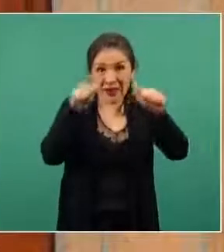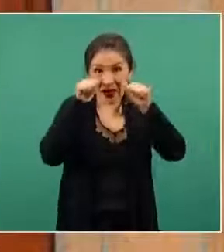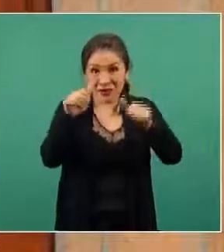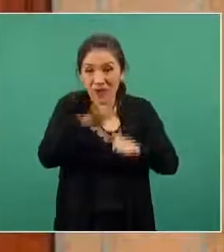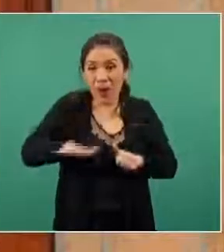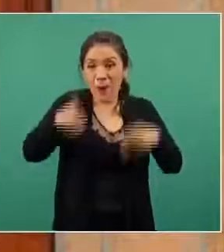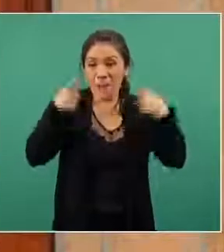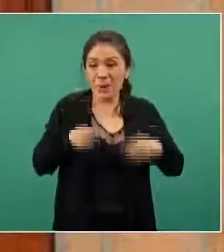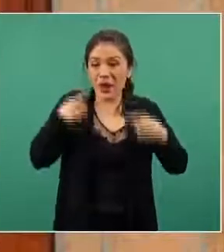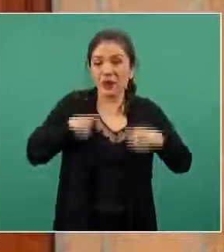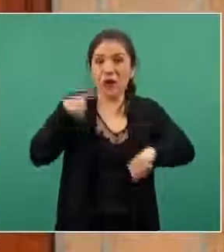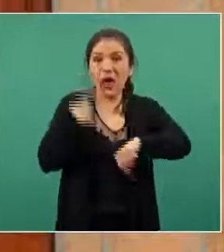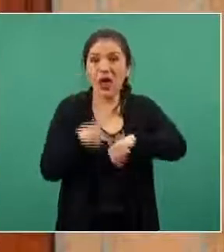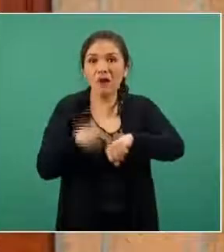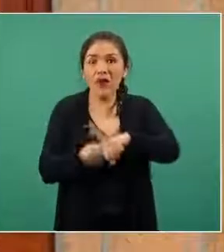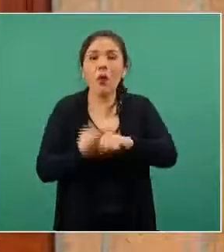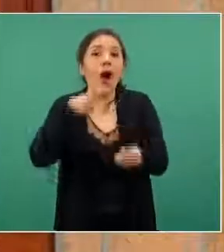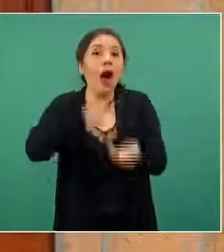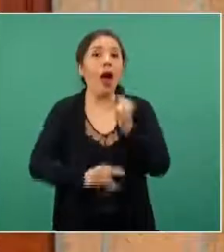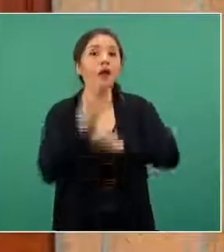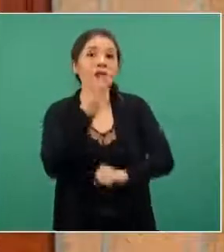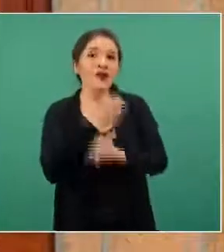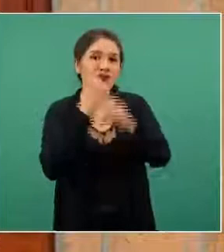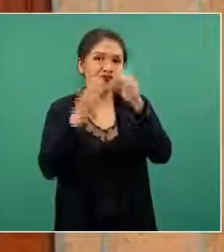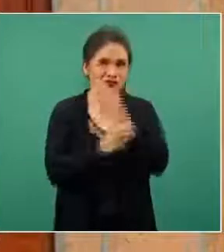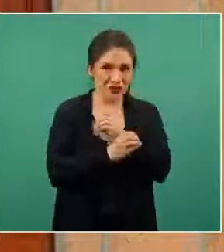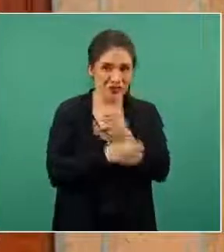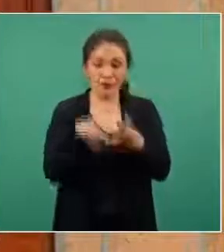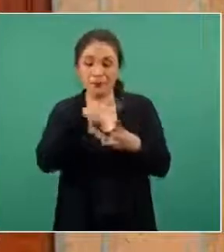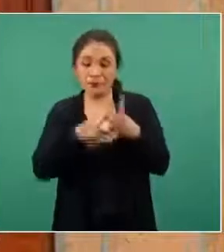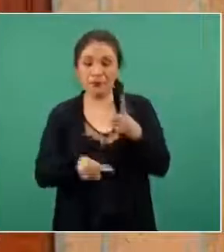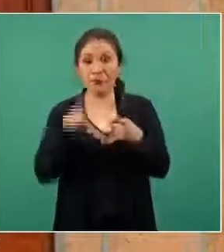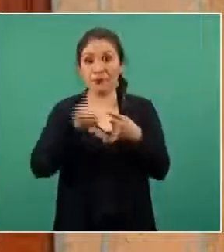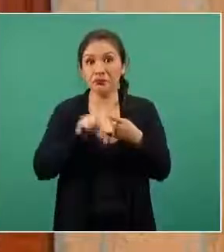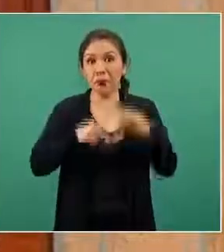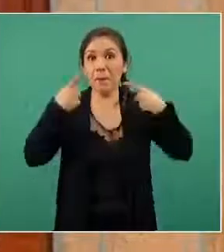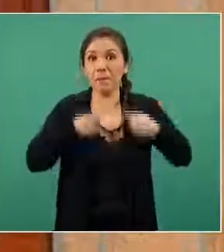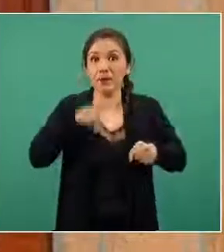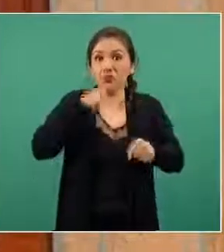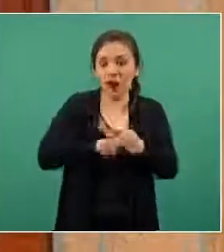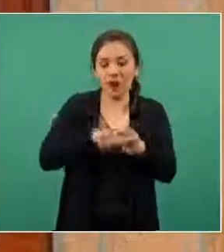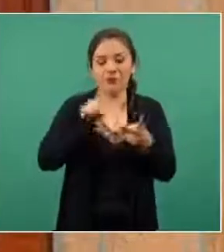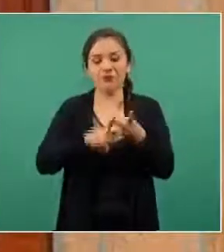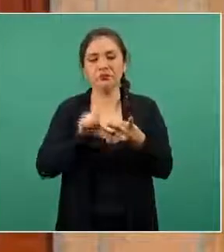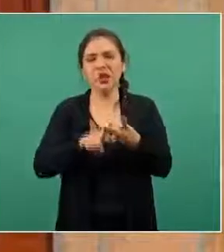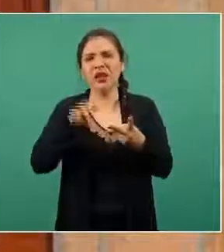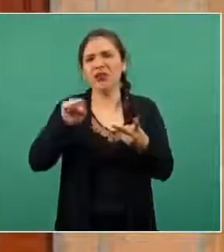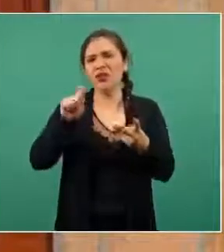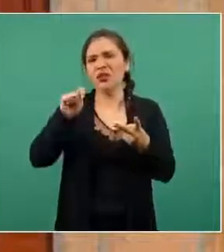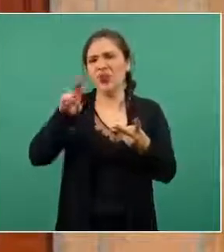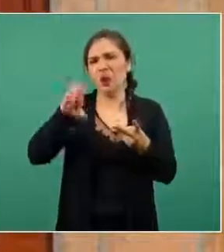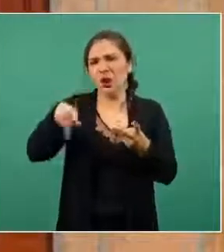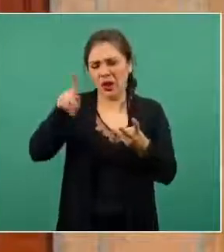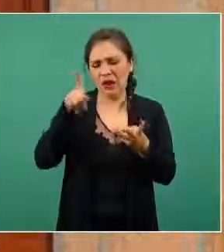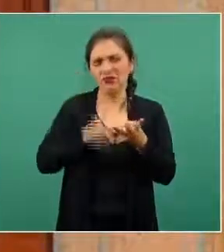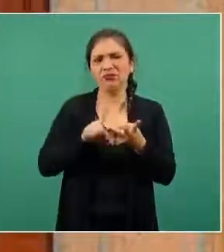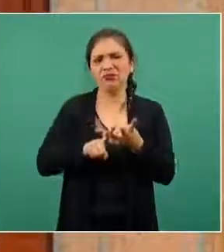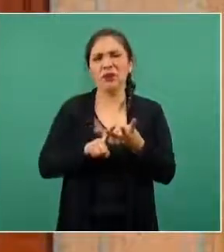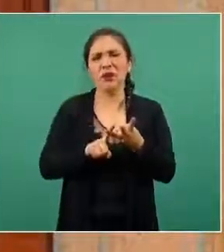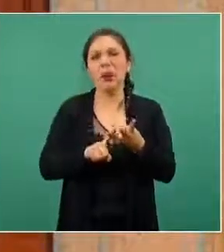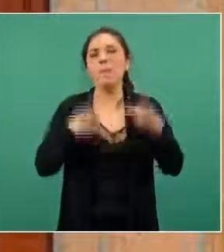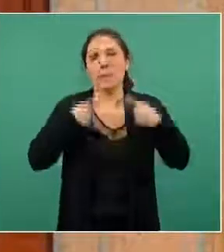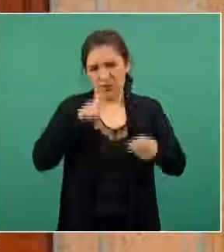atender a los pacientes tiene que ver con 3 puntos principalmente: staff, stuff y structure, que en español sería